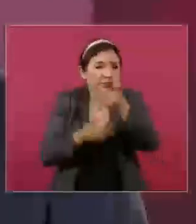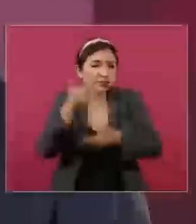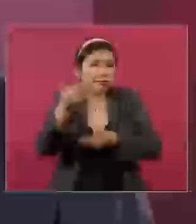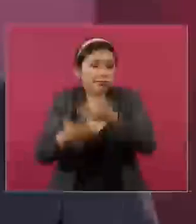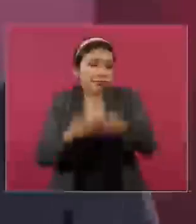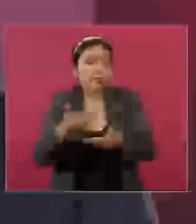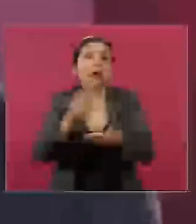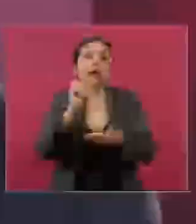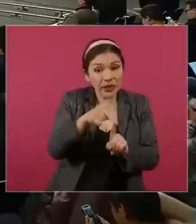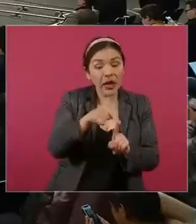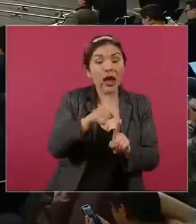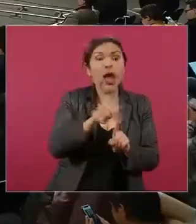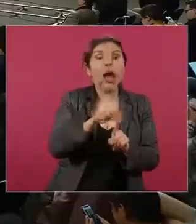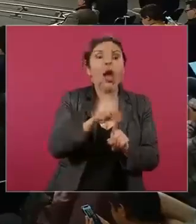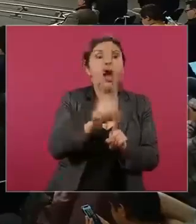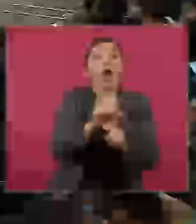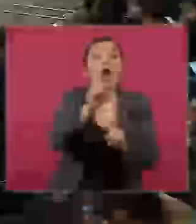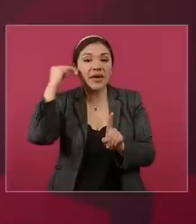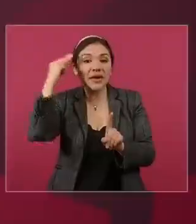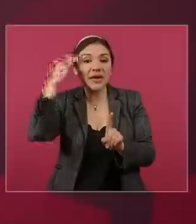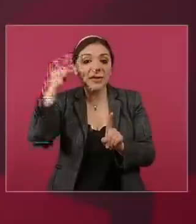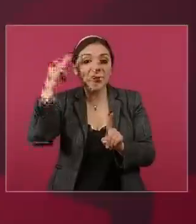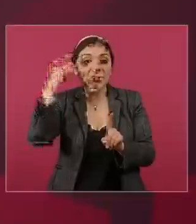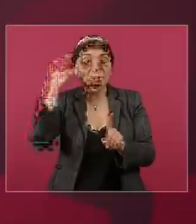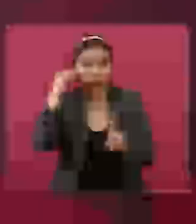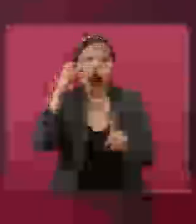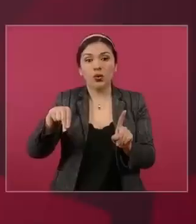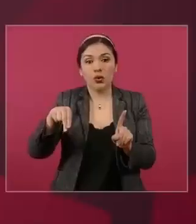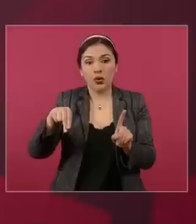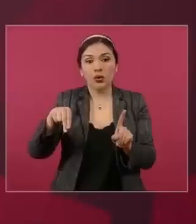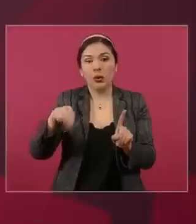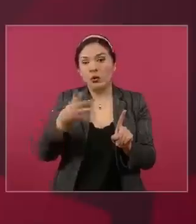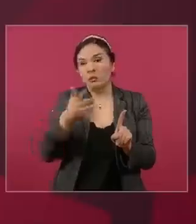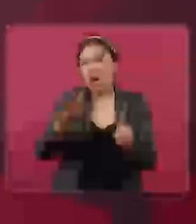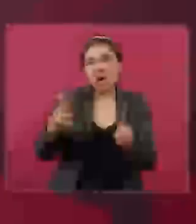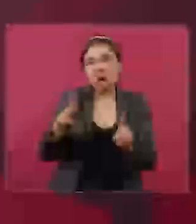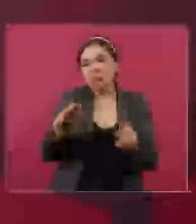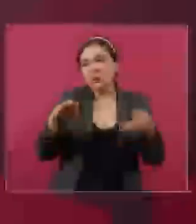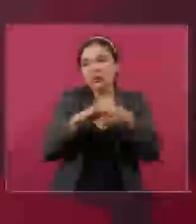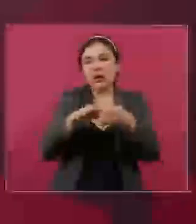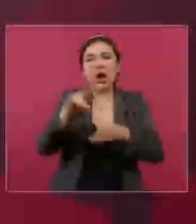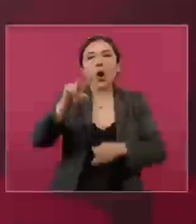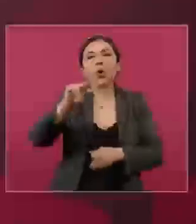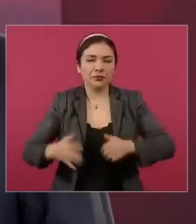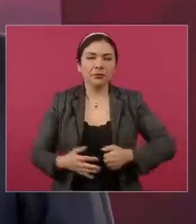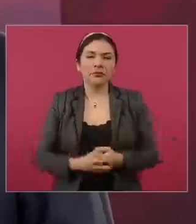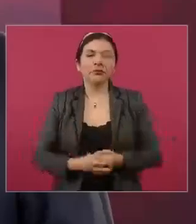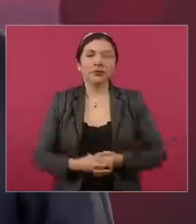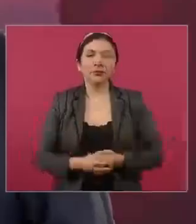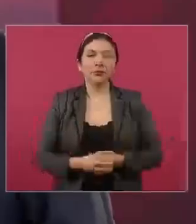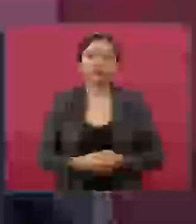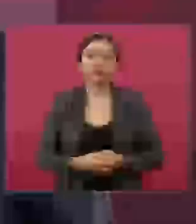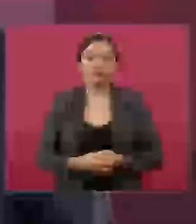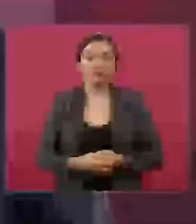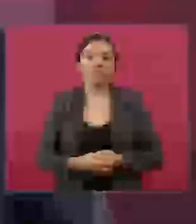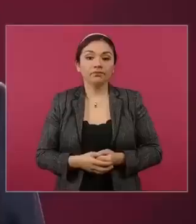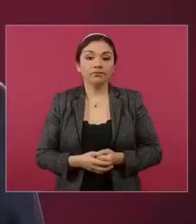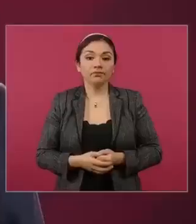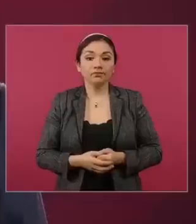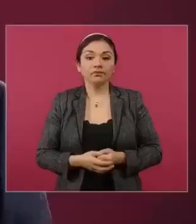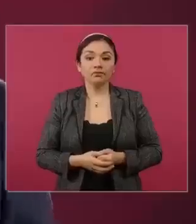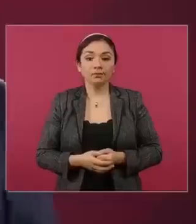de Campeche, Mérida, Cancún, como del 85%. O sea que ya